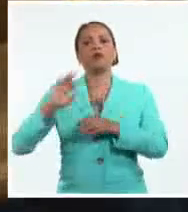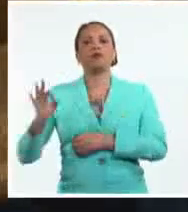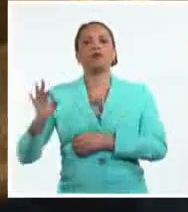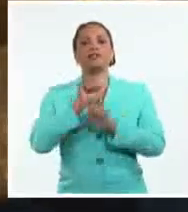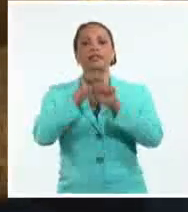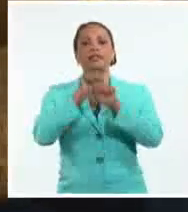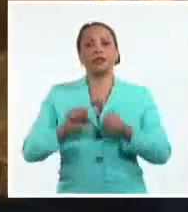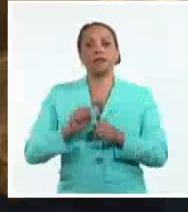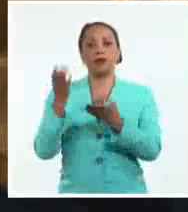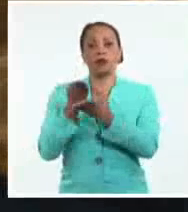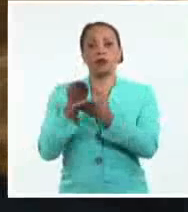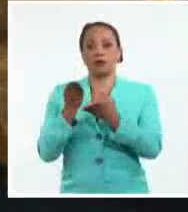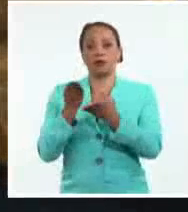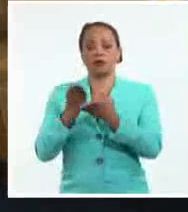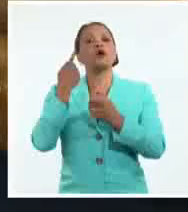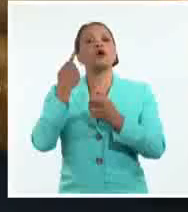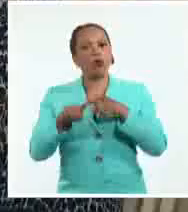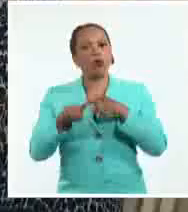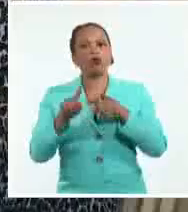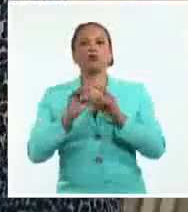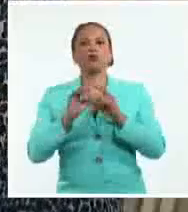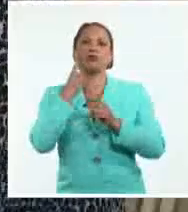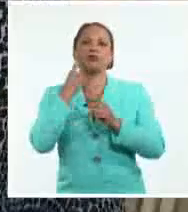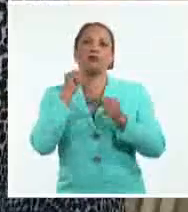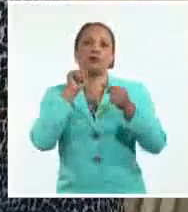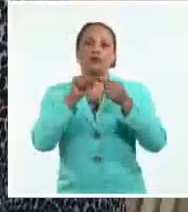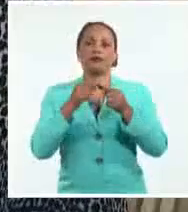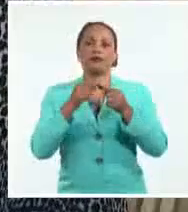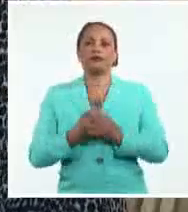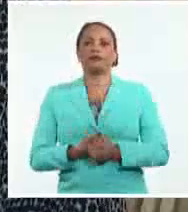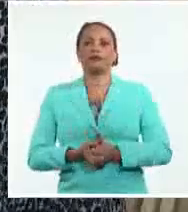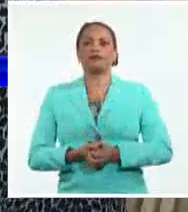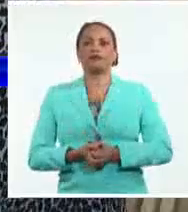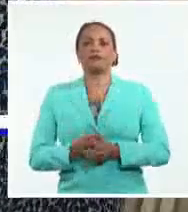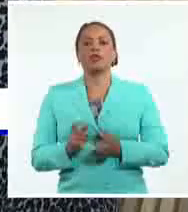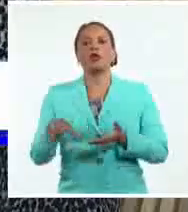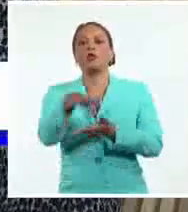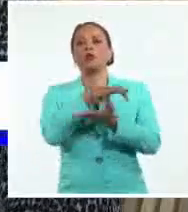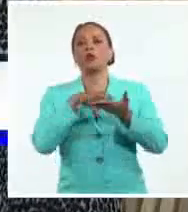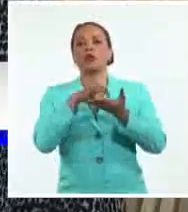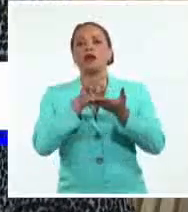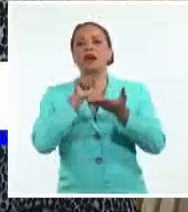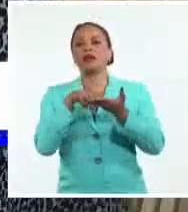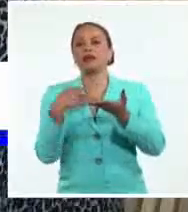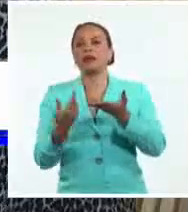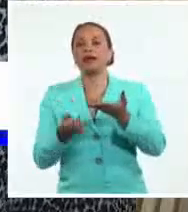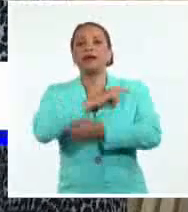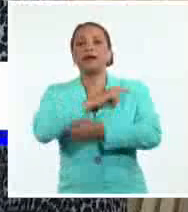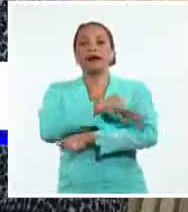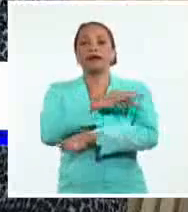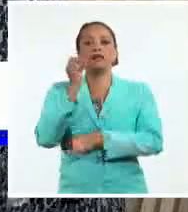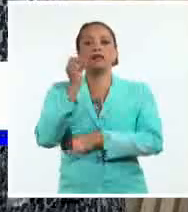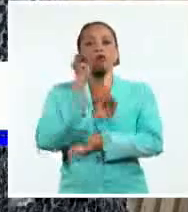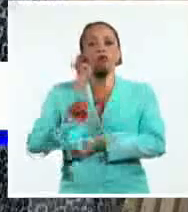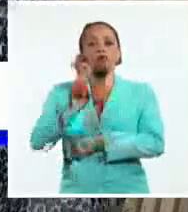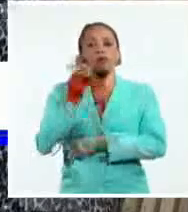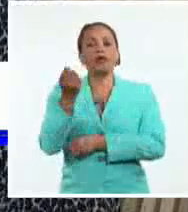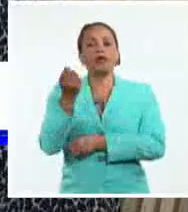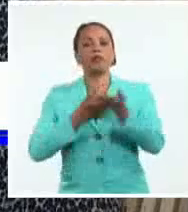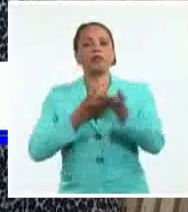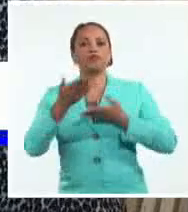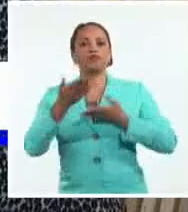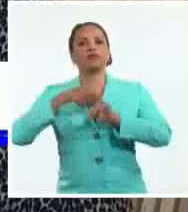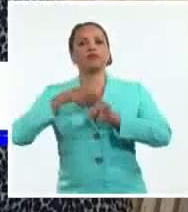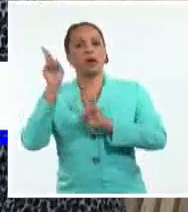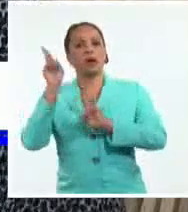sistemas educativos fue otro de los temas. Es un escenario en que los países tienen la oportunidad de generar acuerdos,